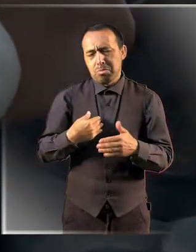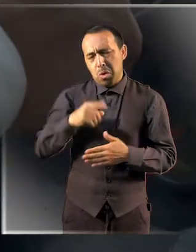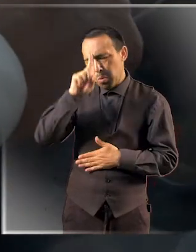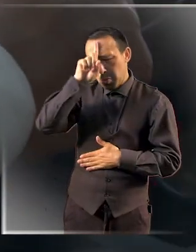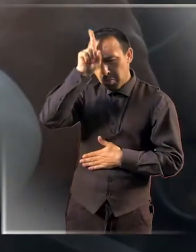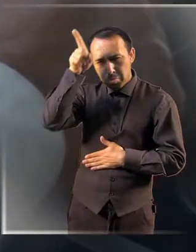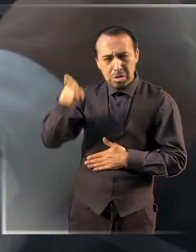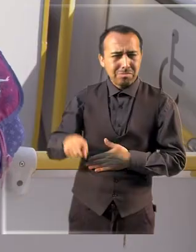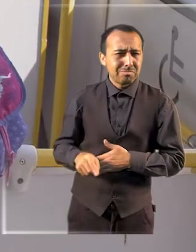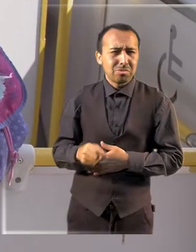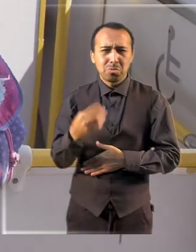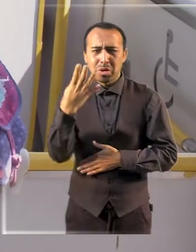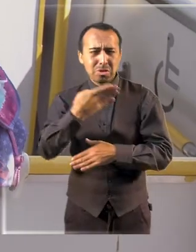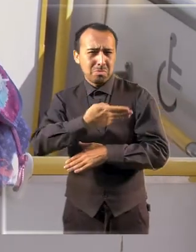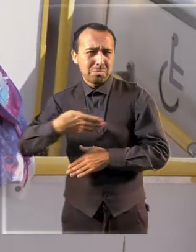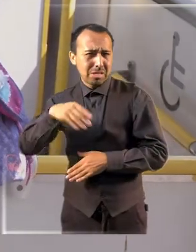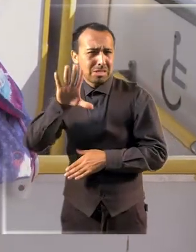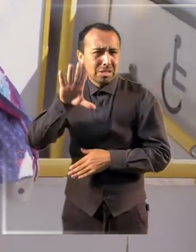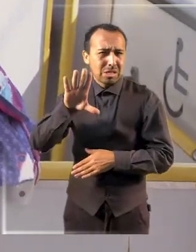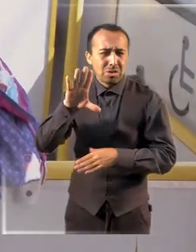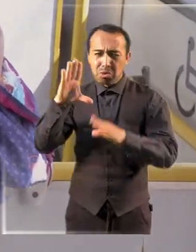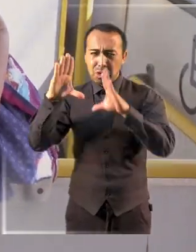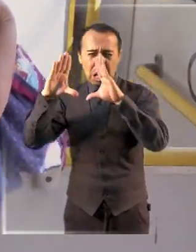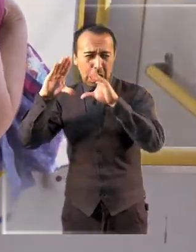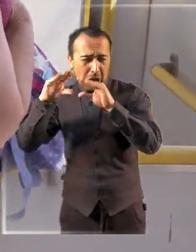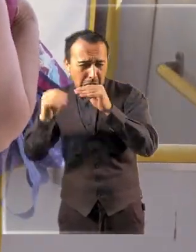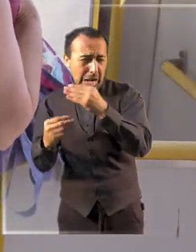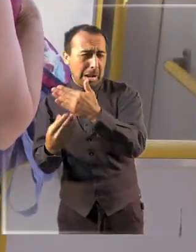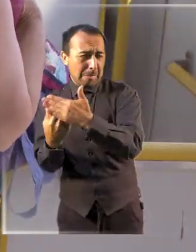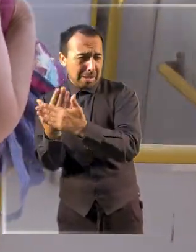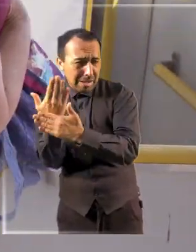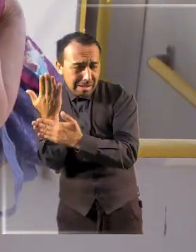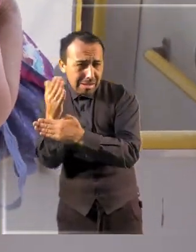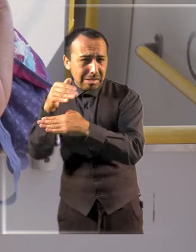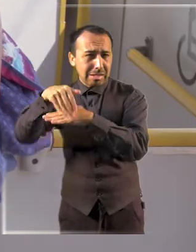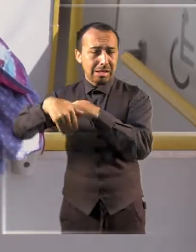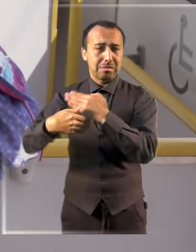acostumbrado a que levantarme 4:30, 5 de la mañana todos los días, porque trabajo puras